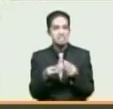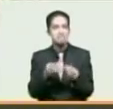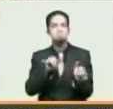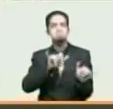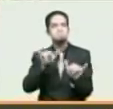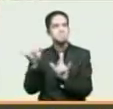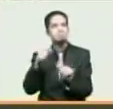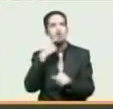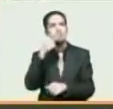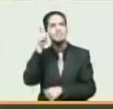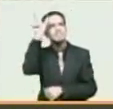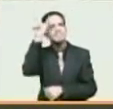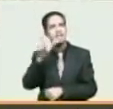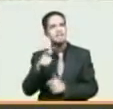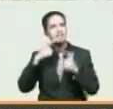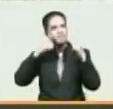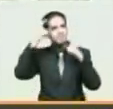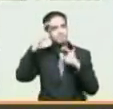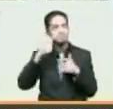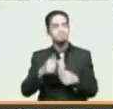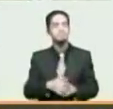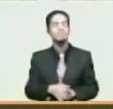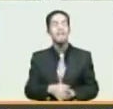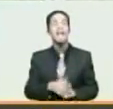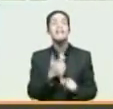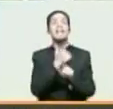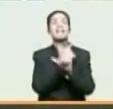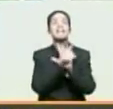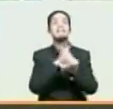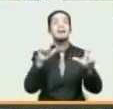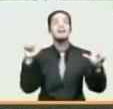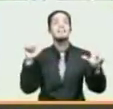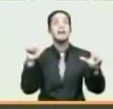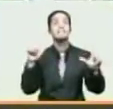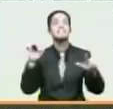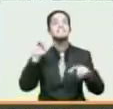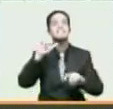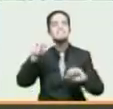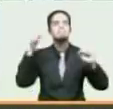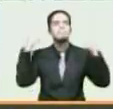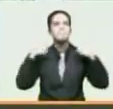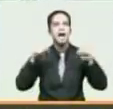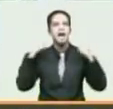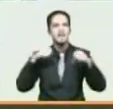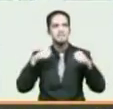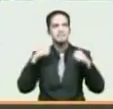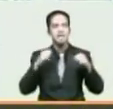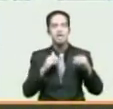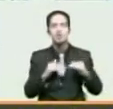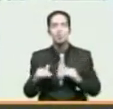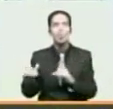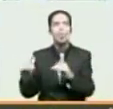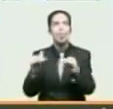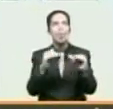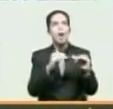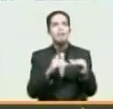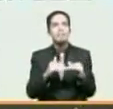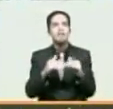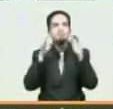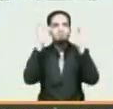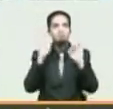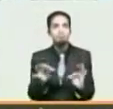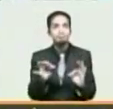Angostura: libertad establecida y practicada. Igualdad